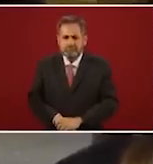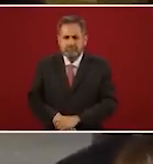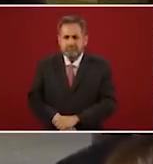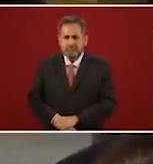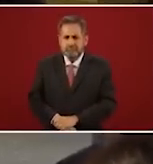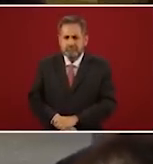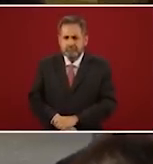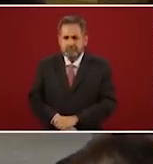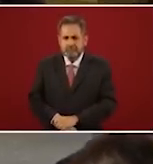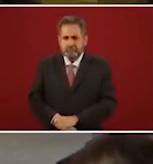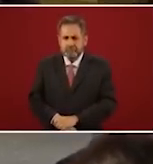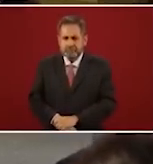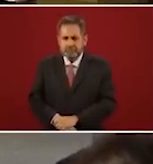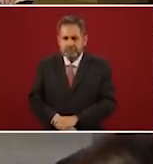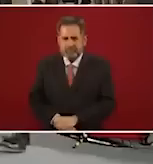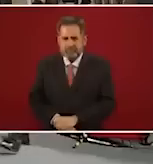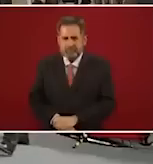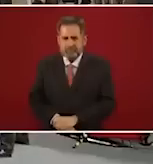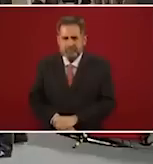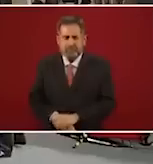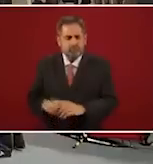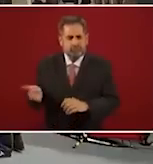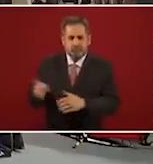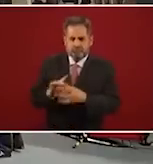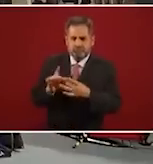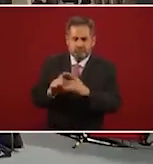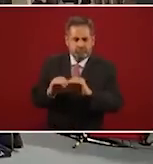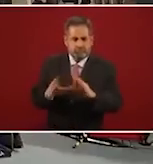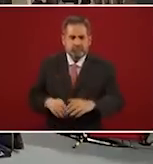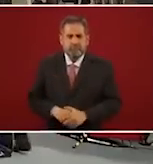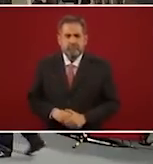puede, para explicarle lo de…